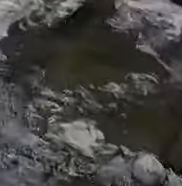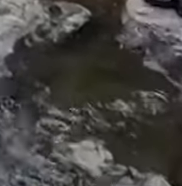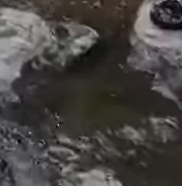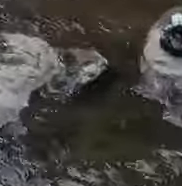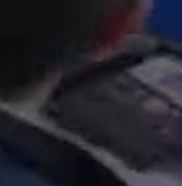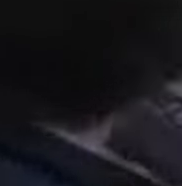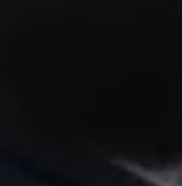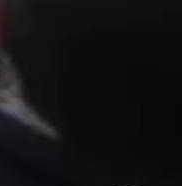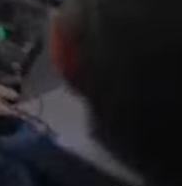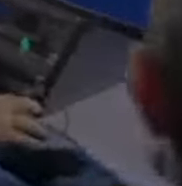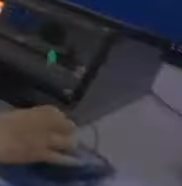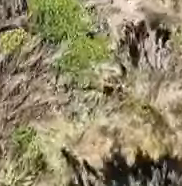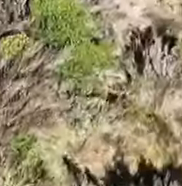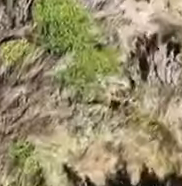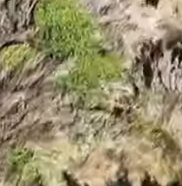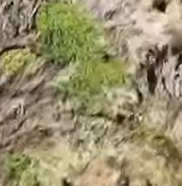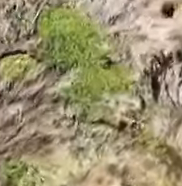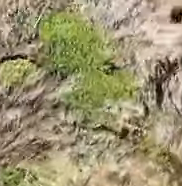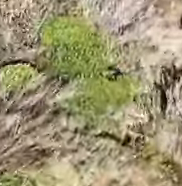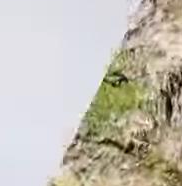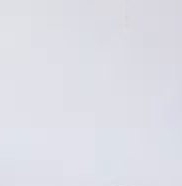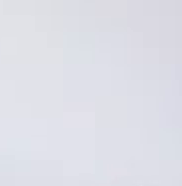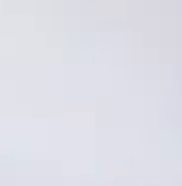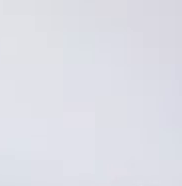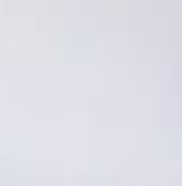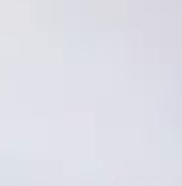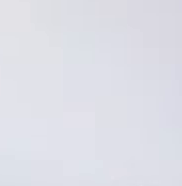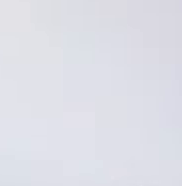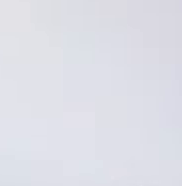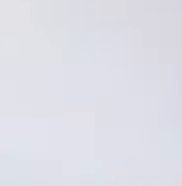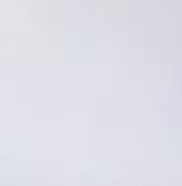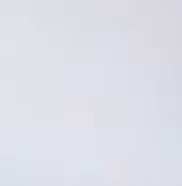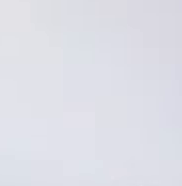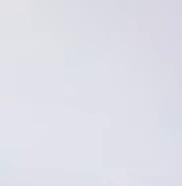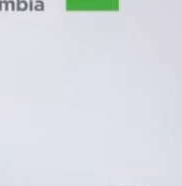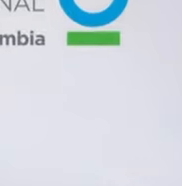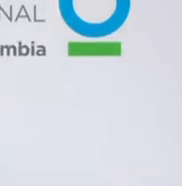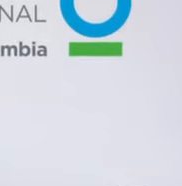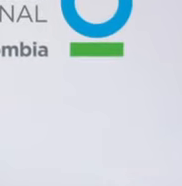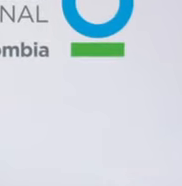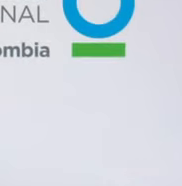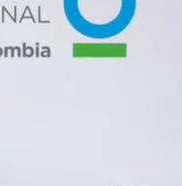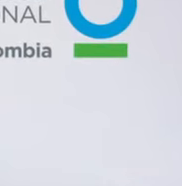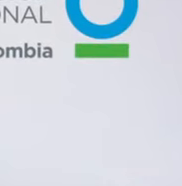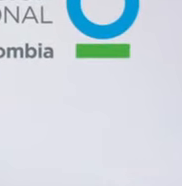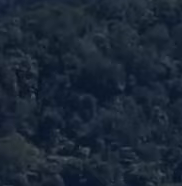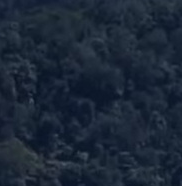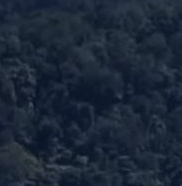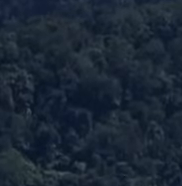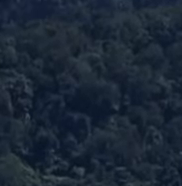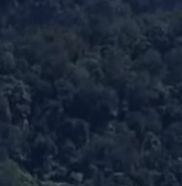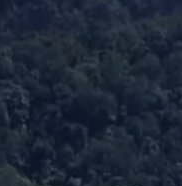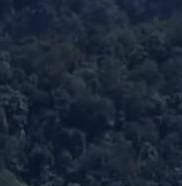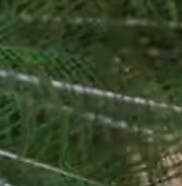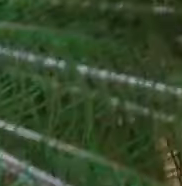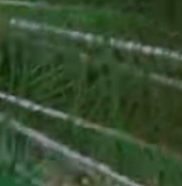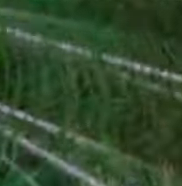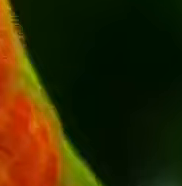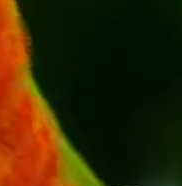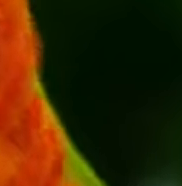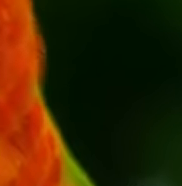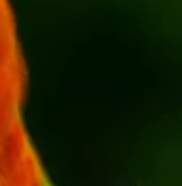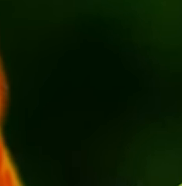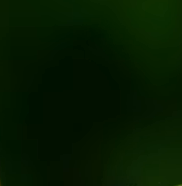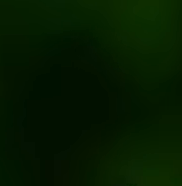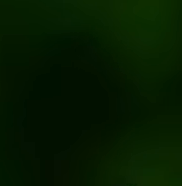gran despliegue técnico y periodístico con aliados estratégicos para llevar a cabo el compromiso que tenemos con nuestro planeta.